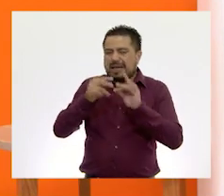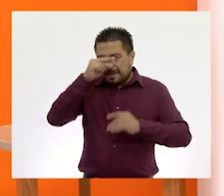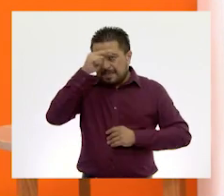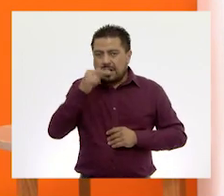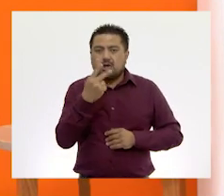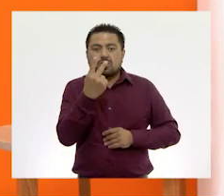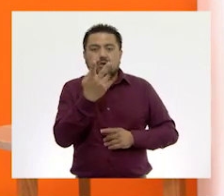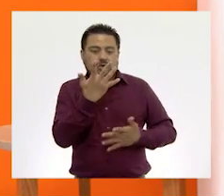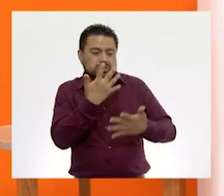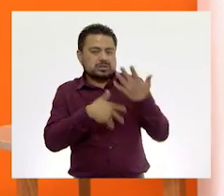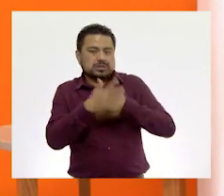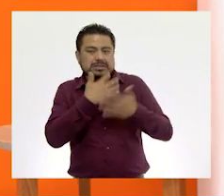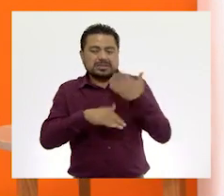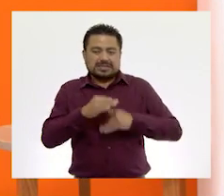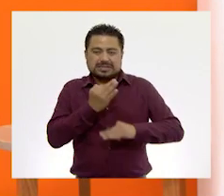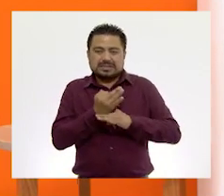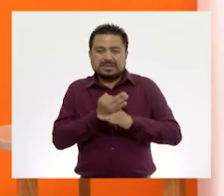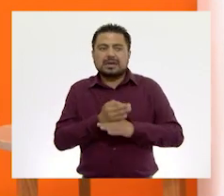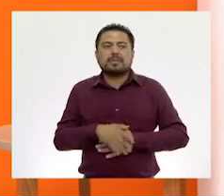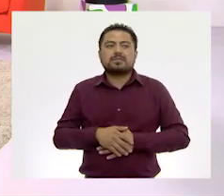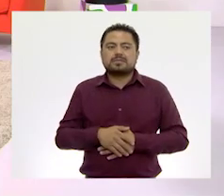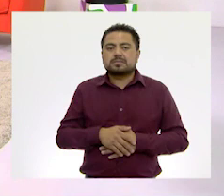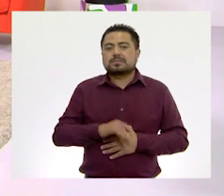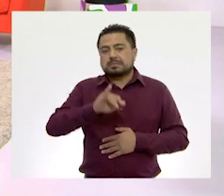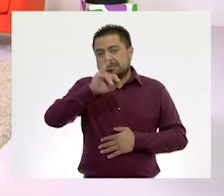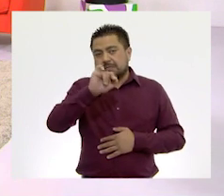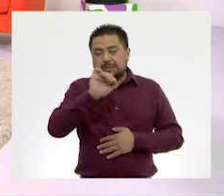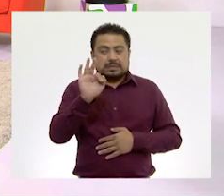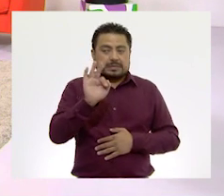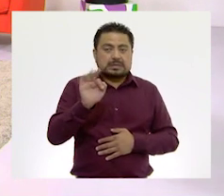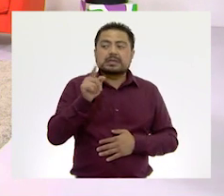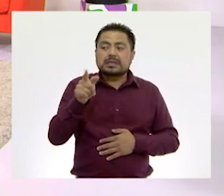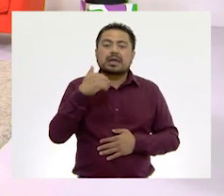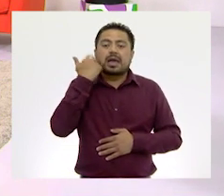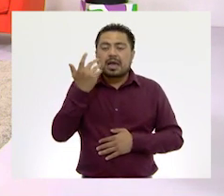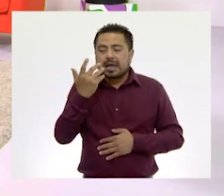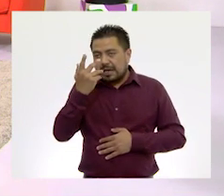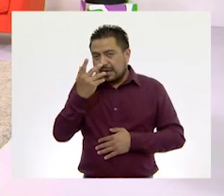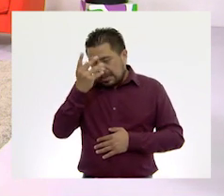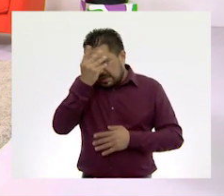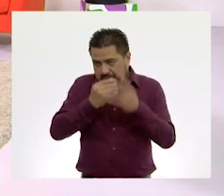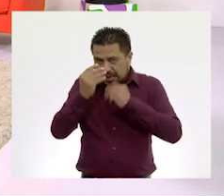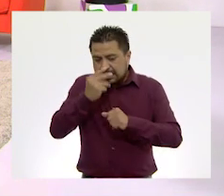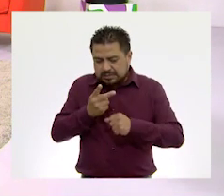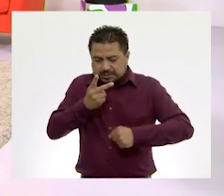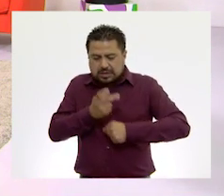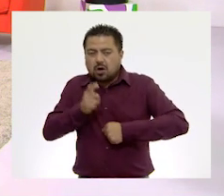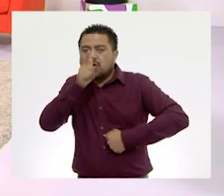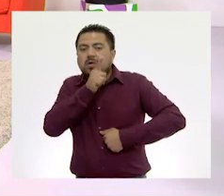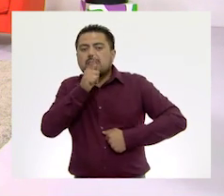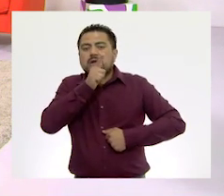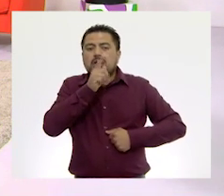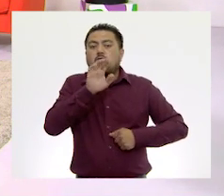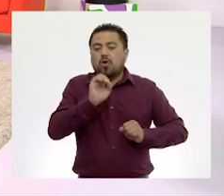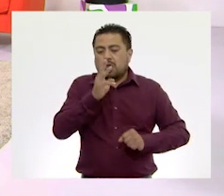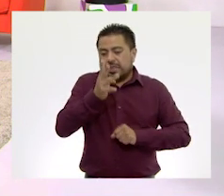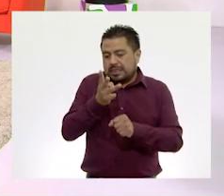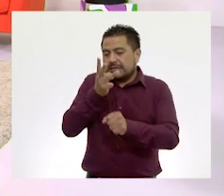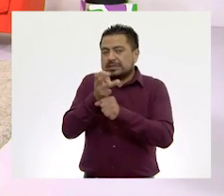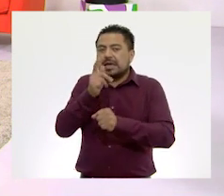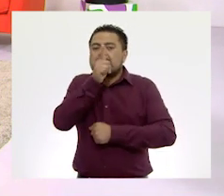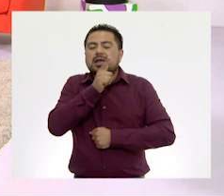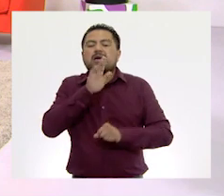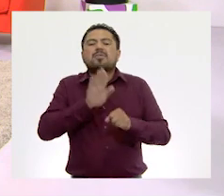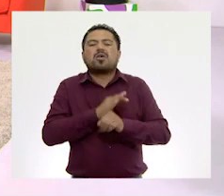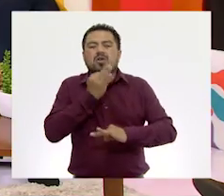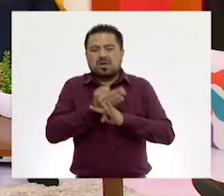2 lenguas de señas. Ajá. Entonces, pues sí, a lo mejor si quiere aprender en una segunda lengua, o sea, o bueno, ya sería una tercera lengua, ¿no? Porque